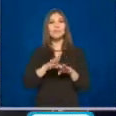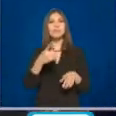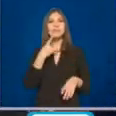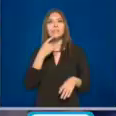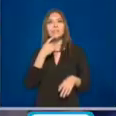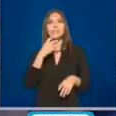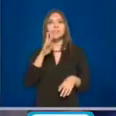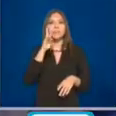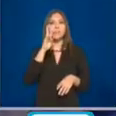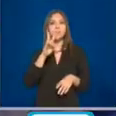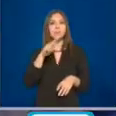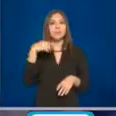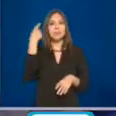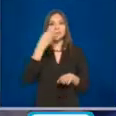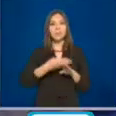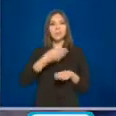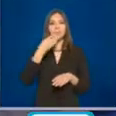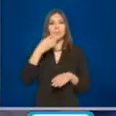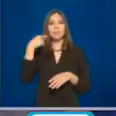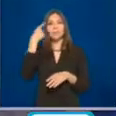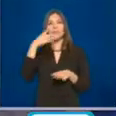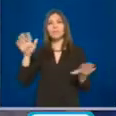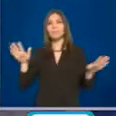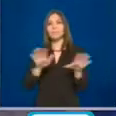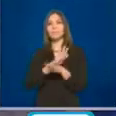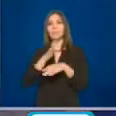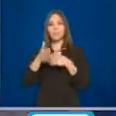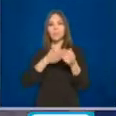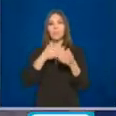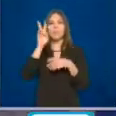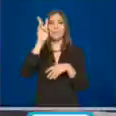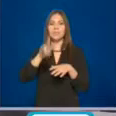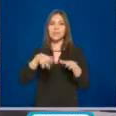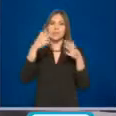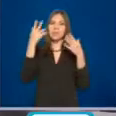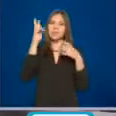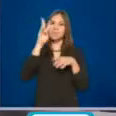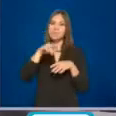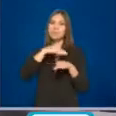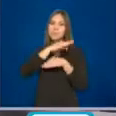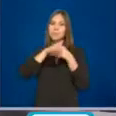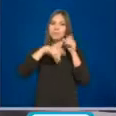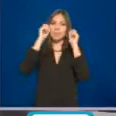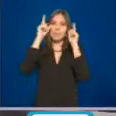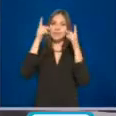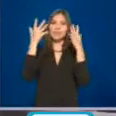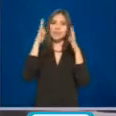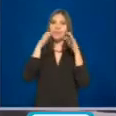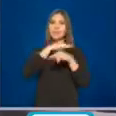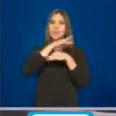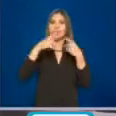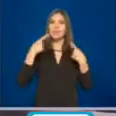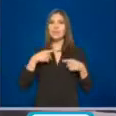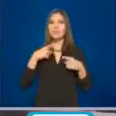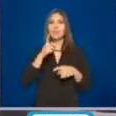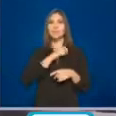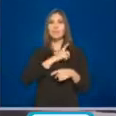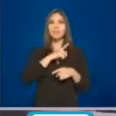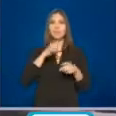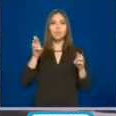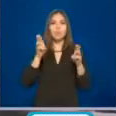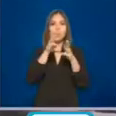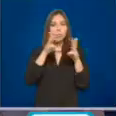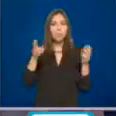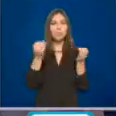ves fresca, te ves innovada, y de verdad, pues se le aplaude a todos los artistas que están echando ganas, no solamente en la cuestión musical,